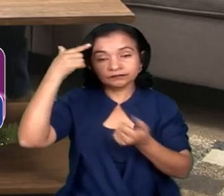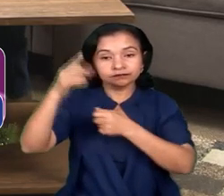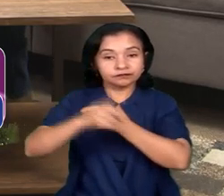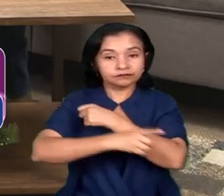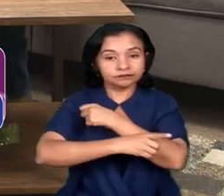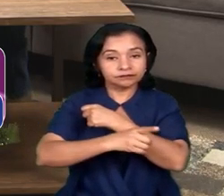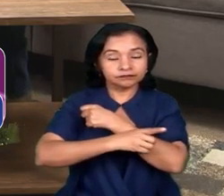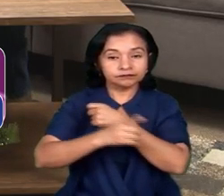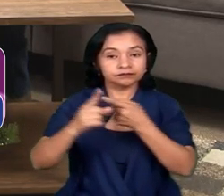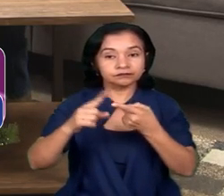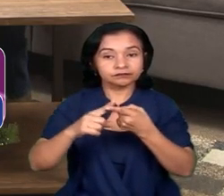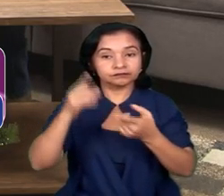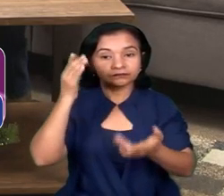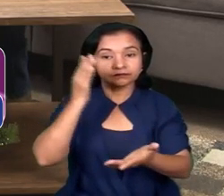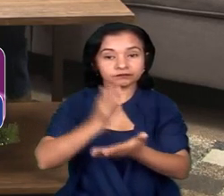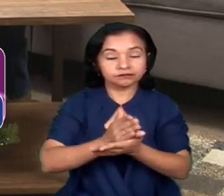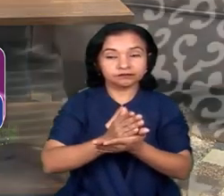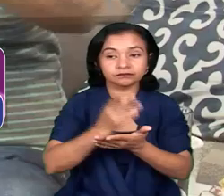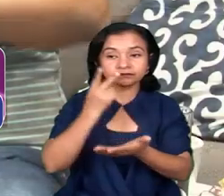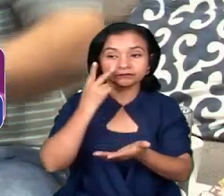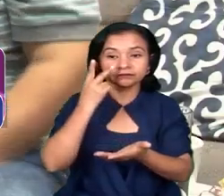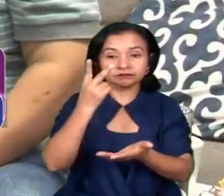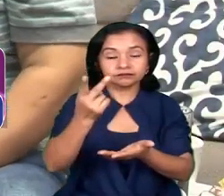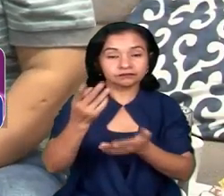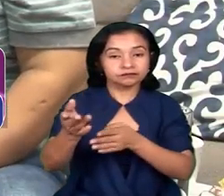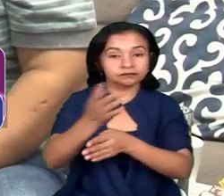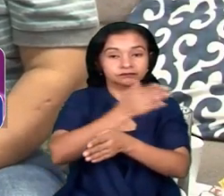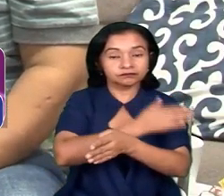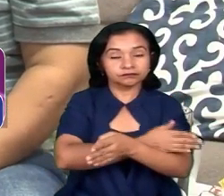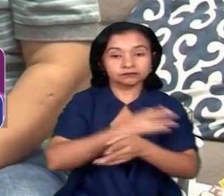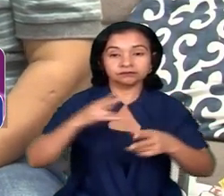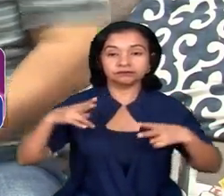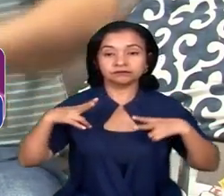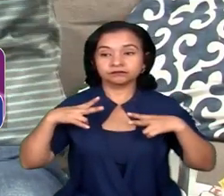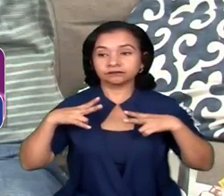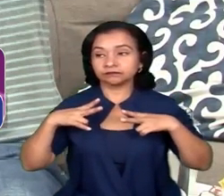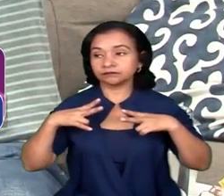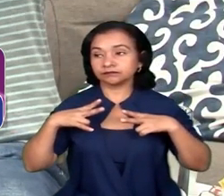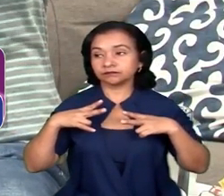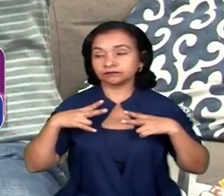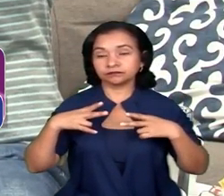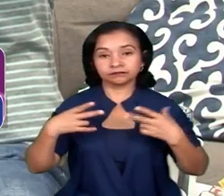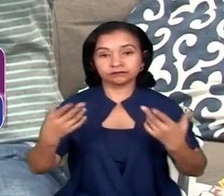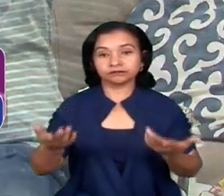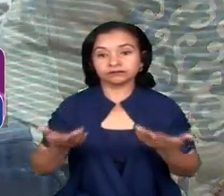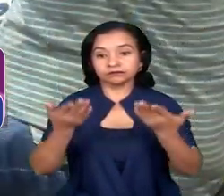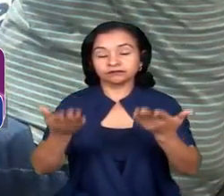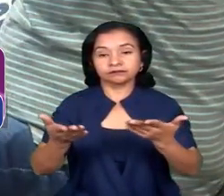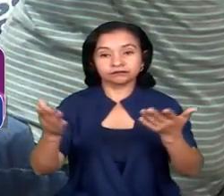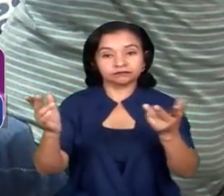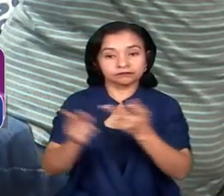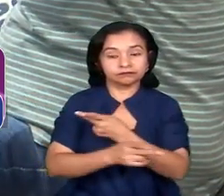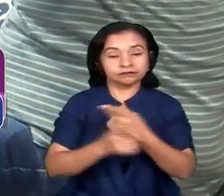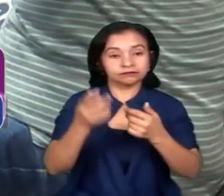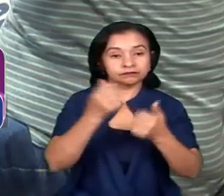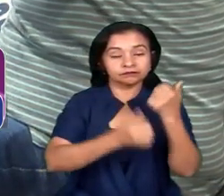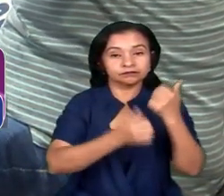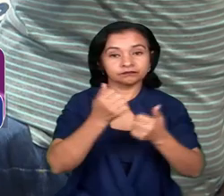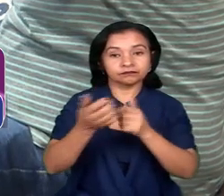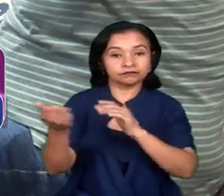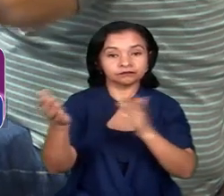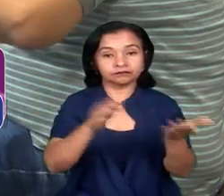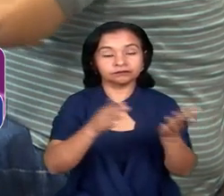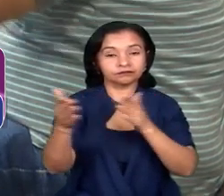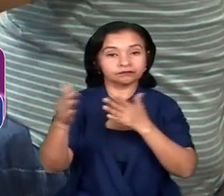hubiera tomado la decisión con aquellos primeros días de abril, que hubiera hecho sangrada, según hablan de tantos muertos?